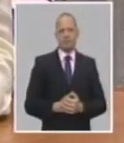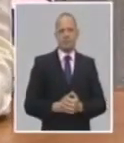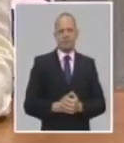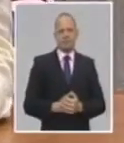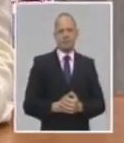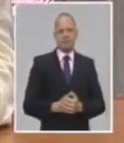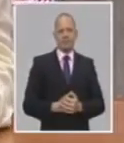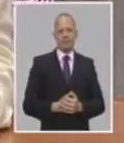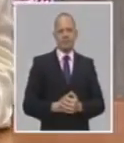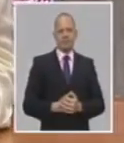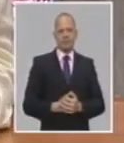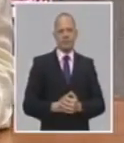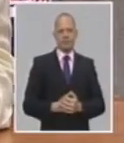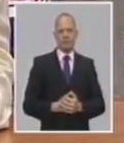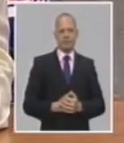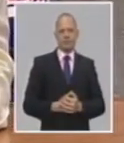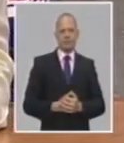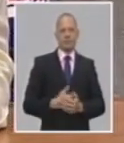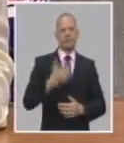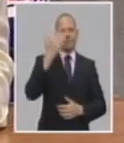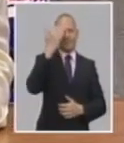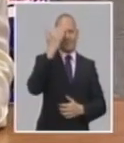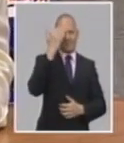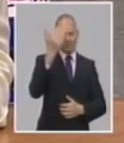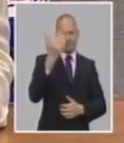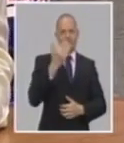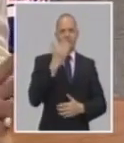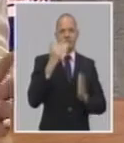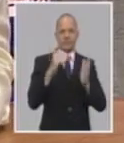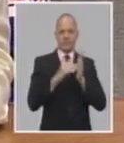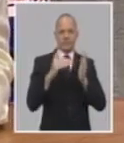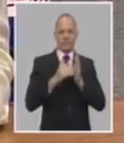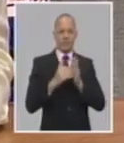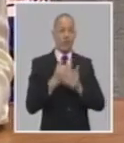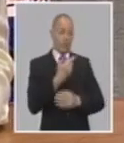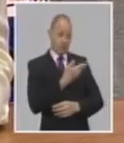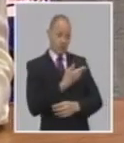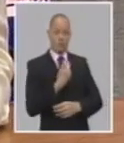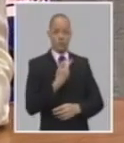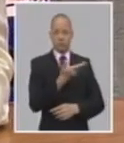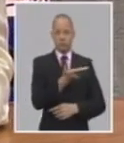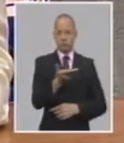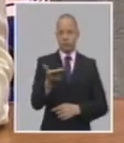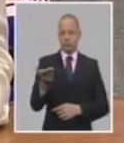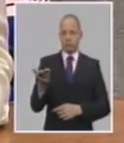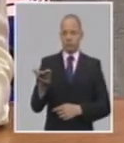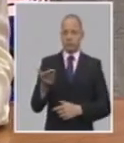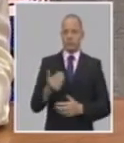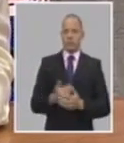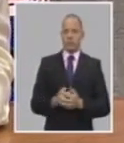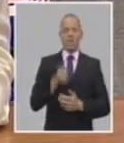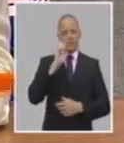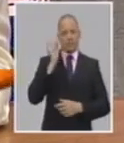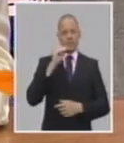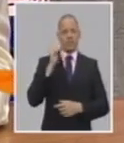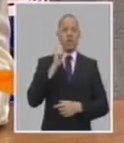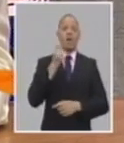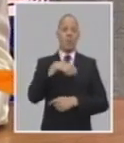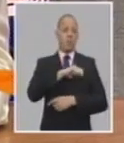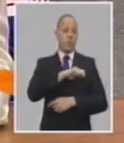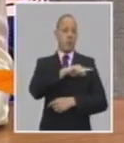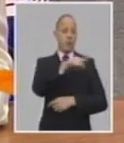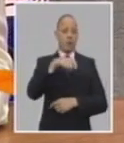Gracias, Randy. Muy buenas tardes a ti y a todos los televidentes. Bueno, y que por los demás medios están al tanto de